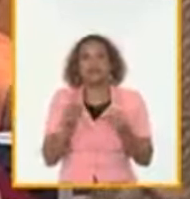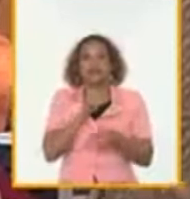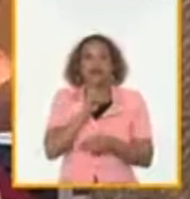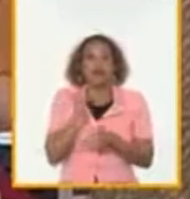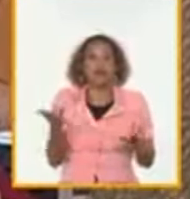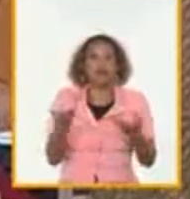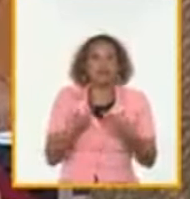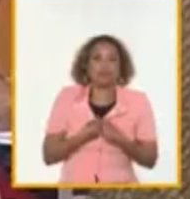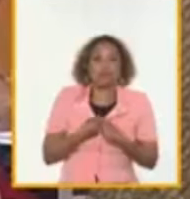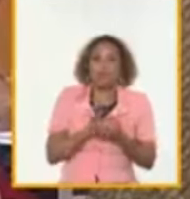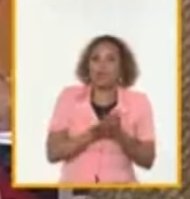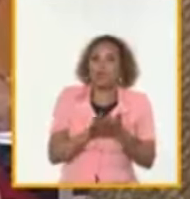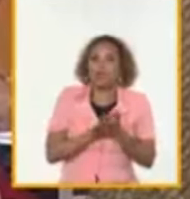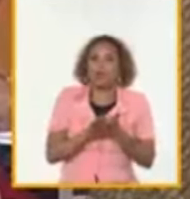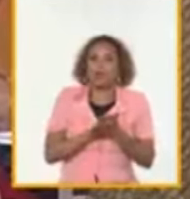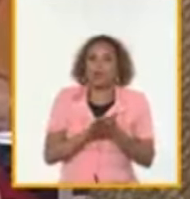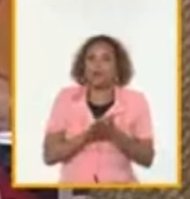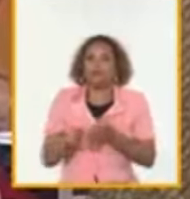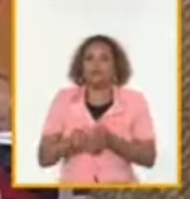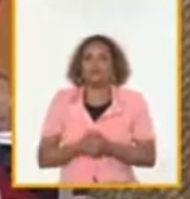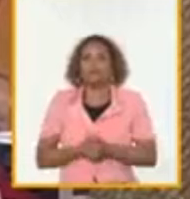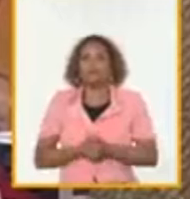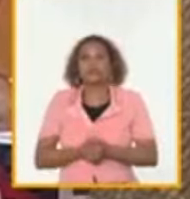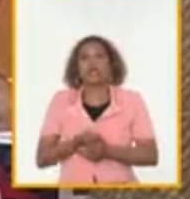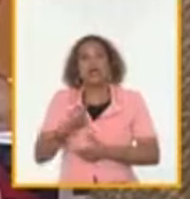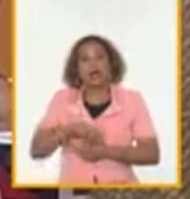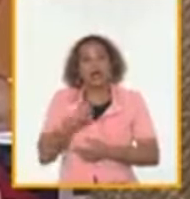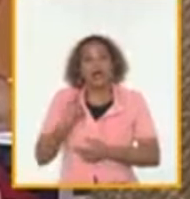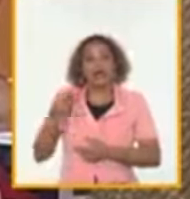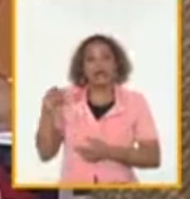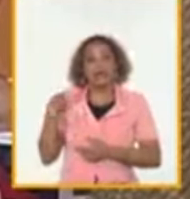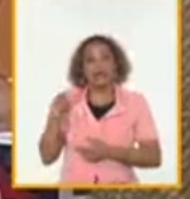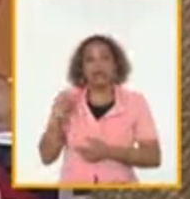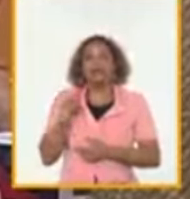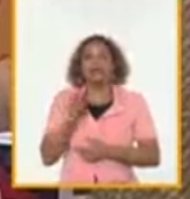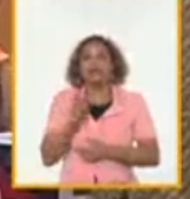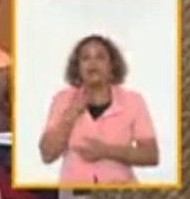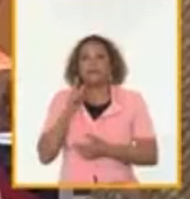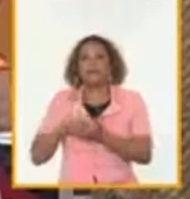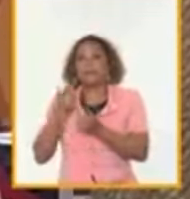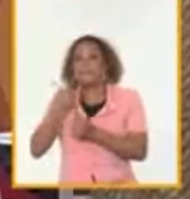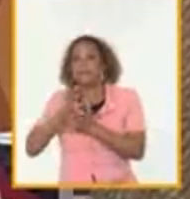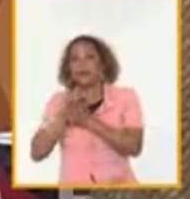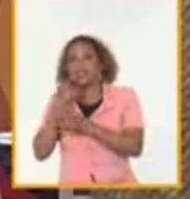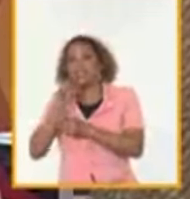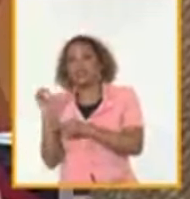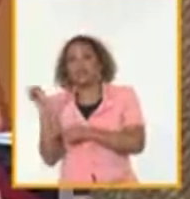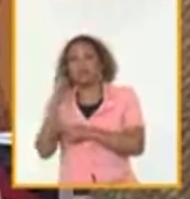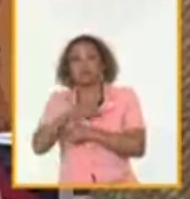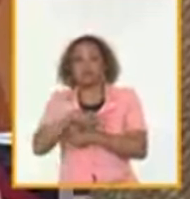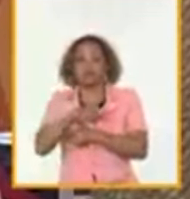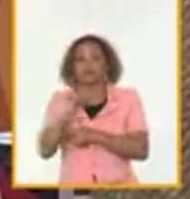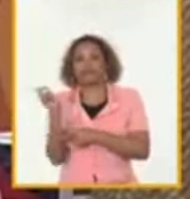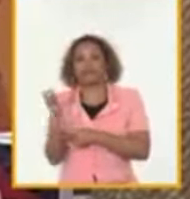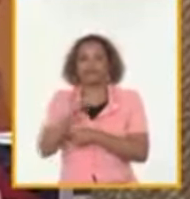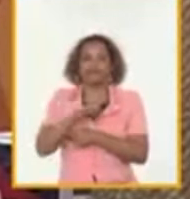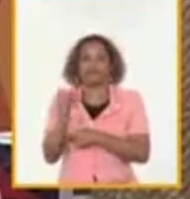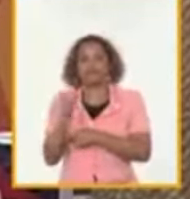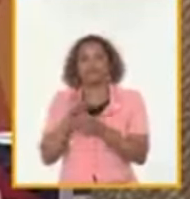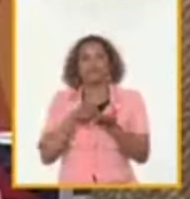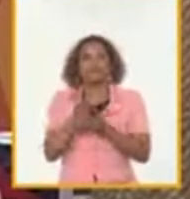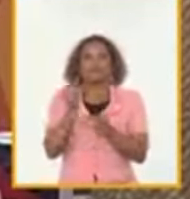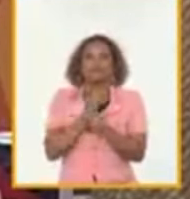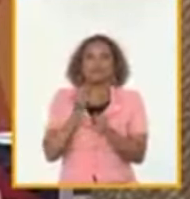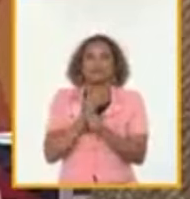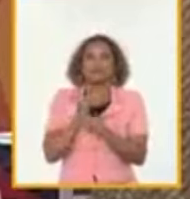la recibía del sistema miner b ochoita y logramos ayer llevarle agua del sistema Palmarito a ese barrio Y así vamos a continuar trabajando en